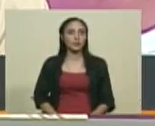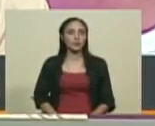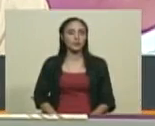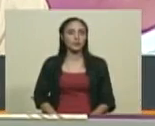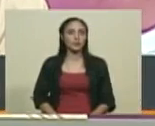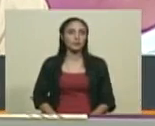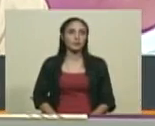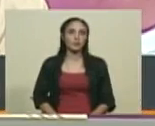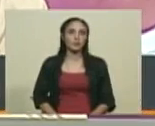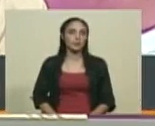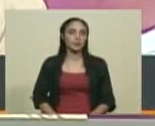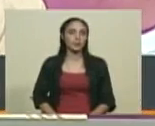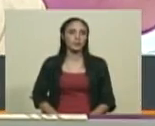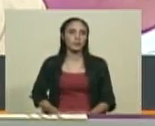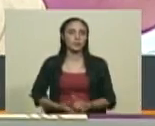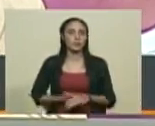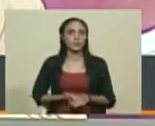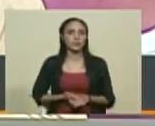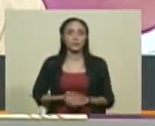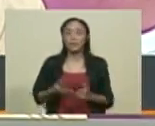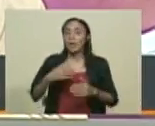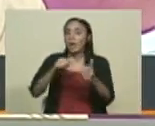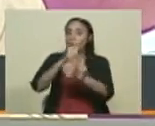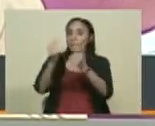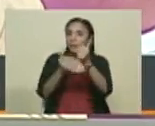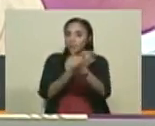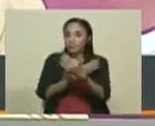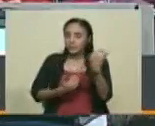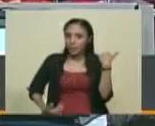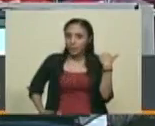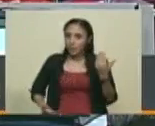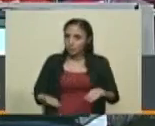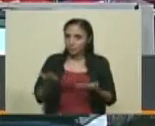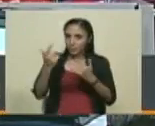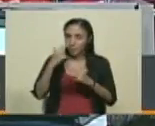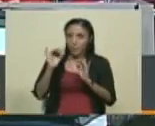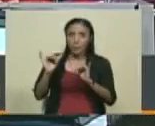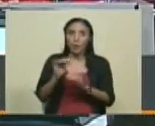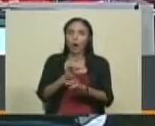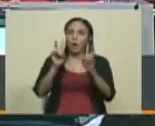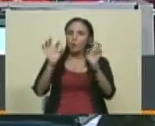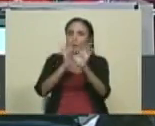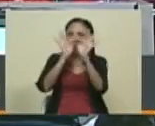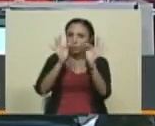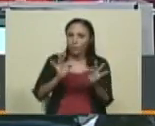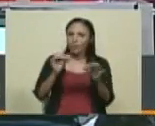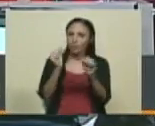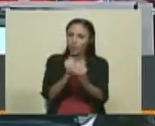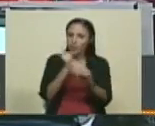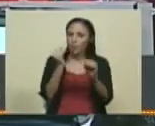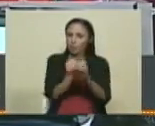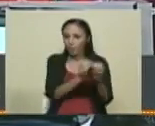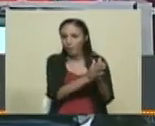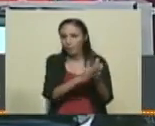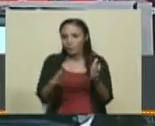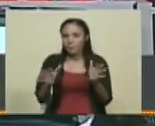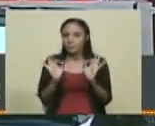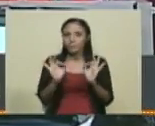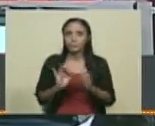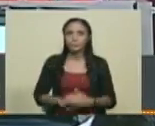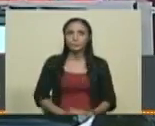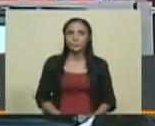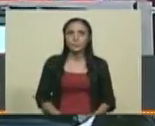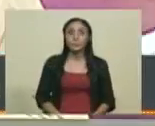también, vicepresidente ejecutivo. Quiero un nuevo modelo de gestión, quiero un nuevo